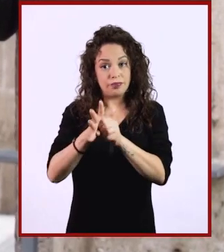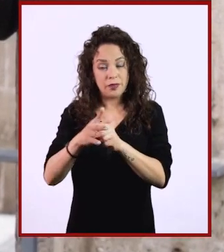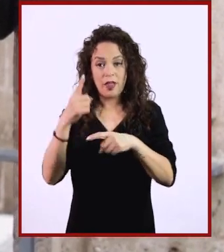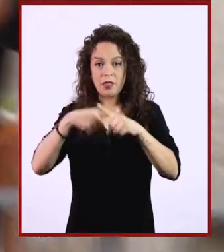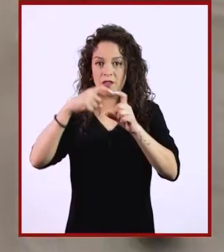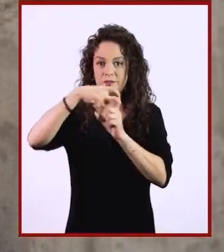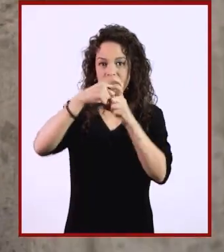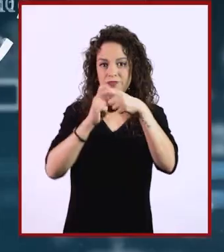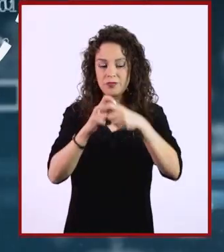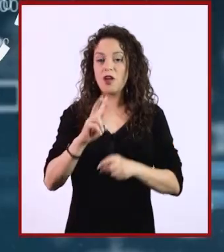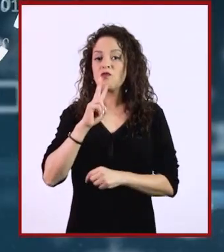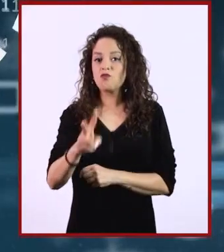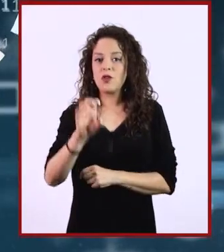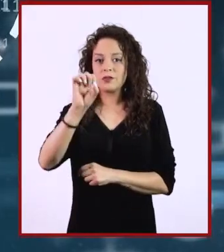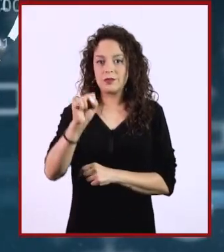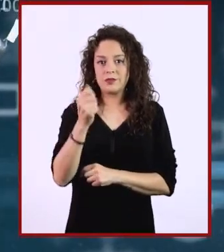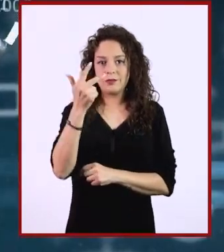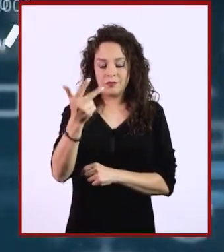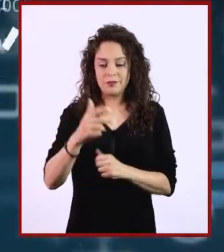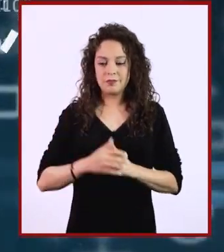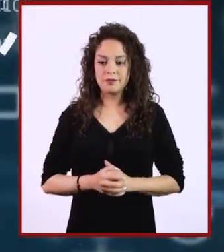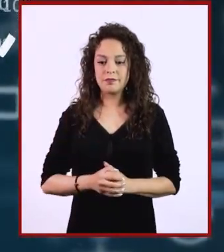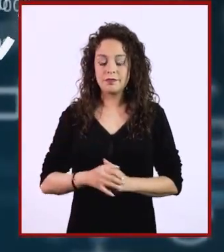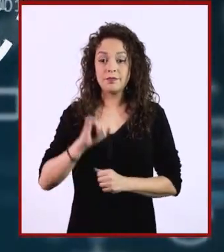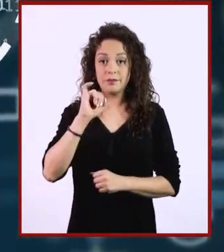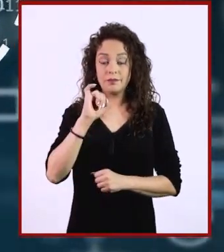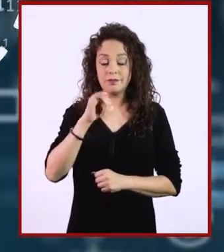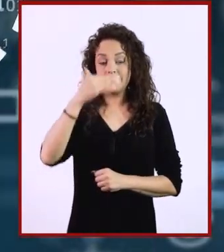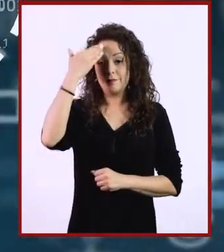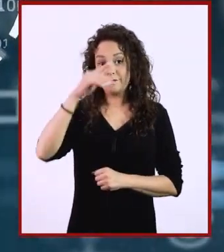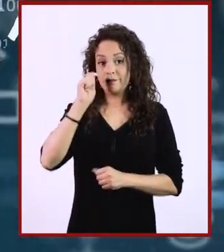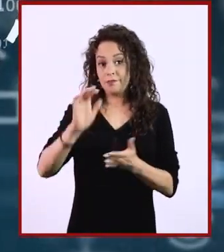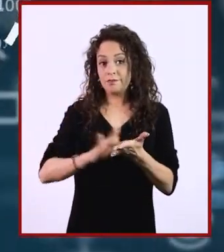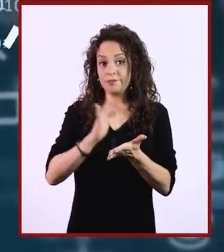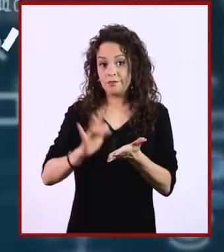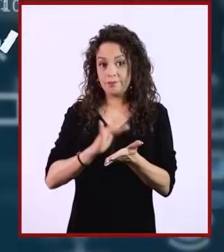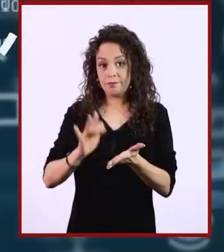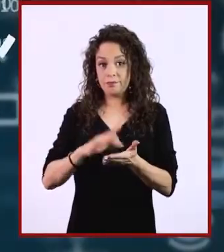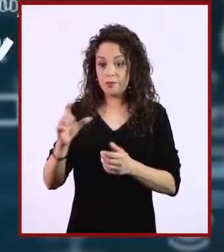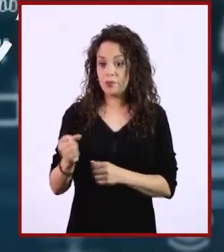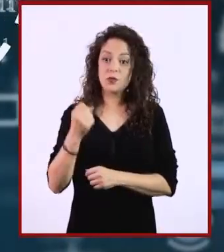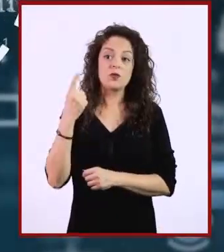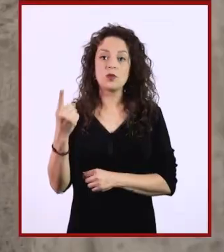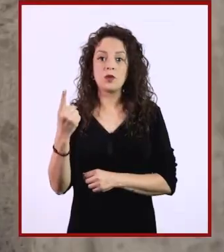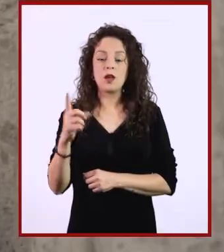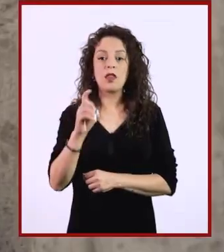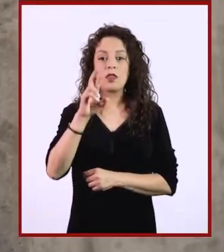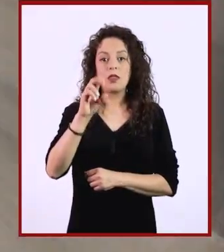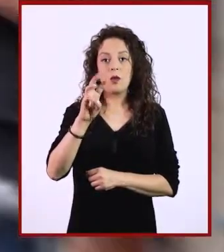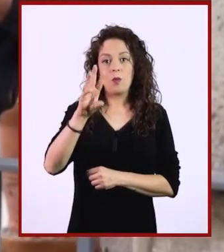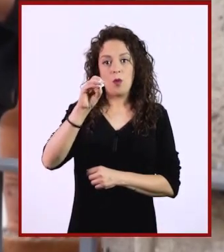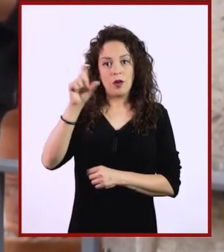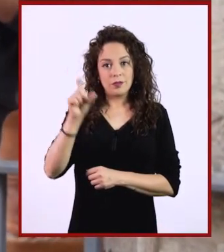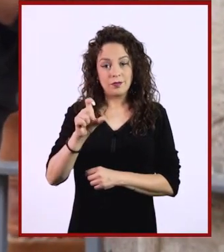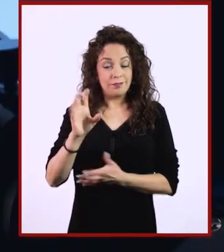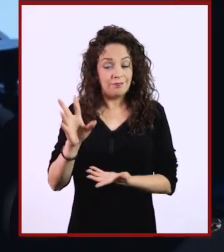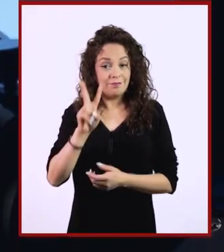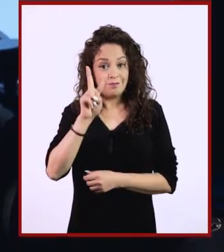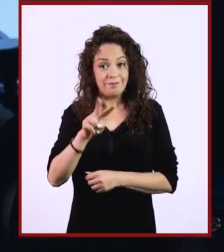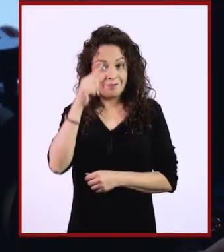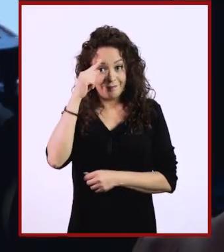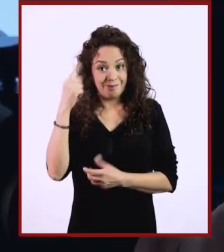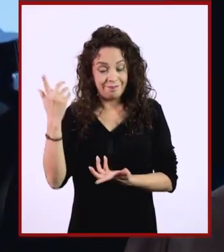68 voces. Saberes digitales en la nube, sí. Like OneDrive y Dropbox, muy prácticos. Y